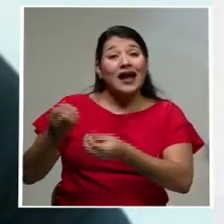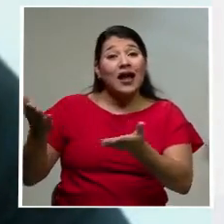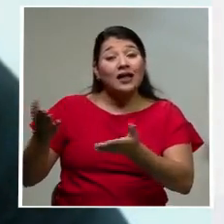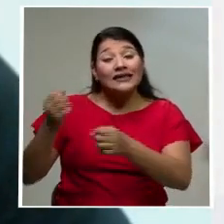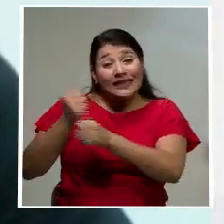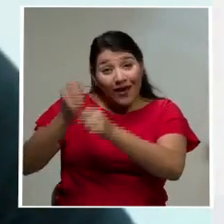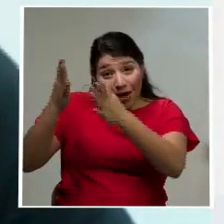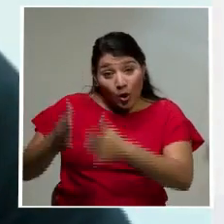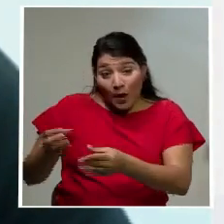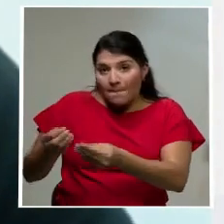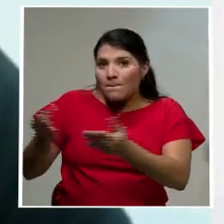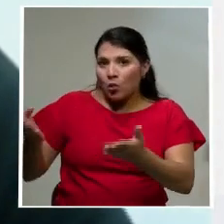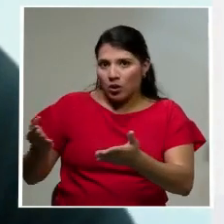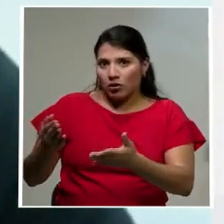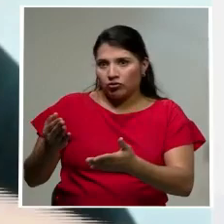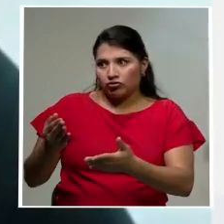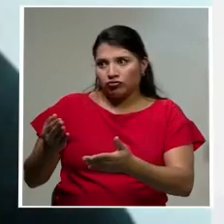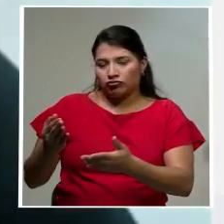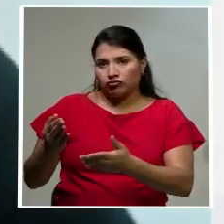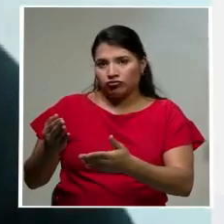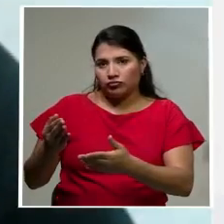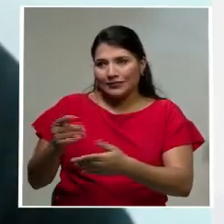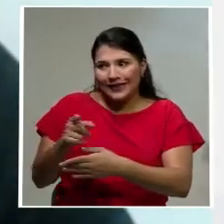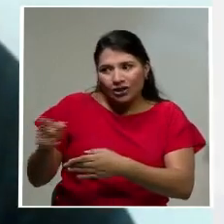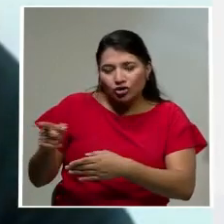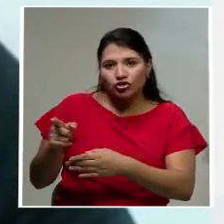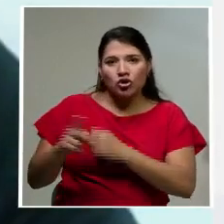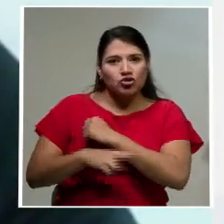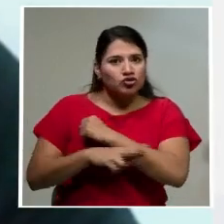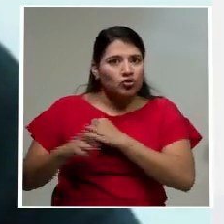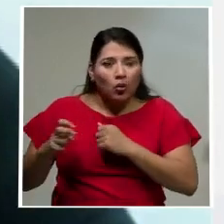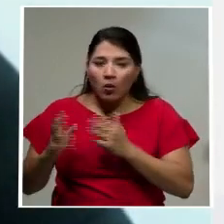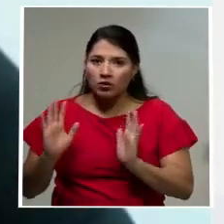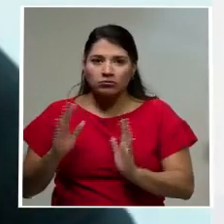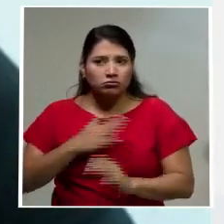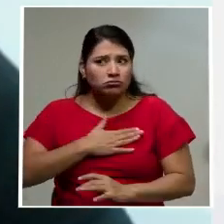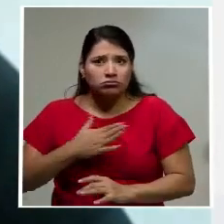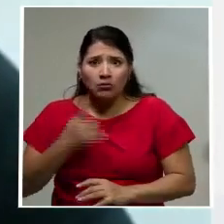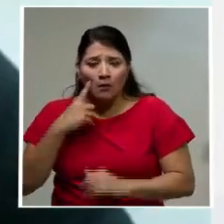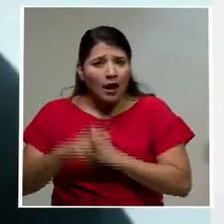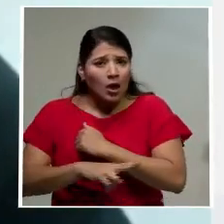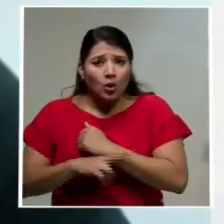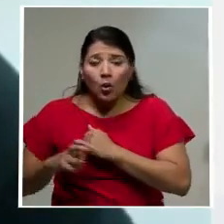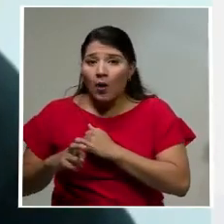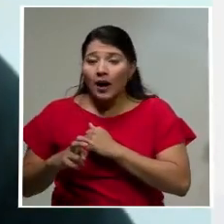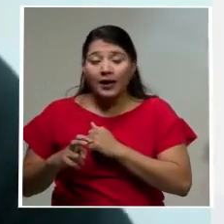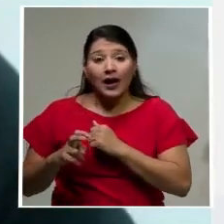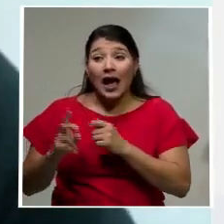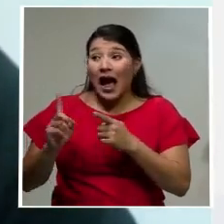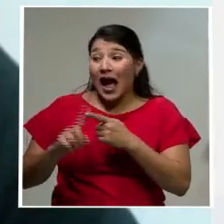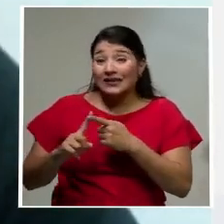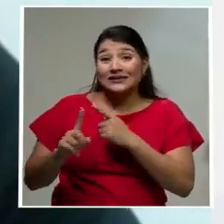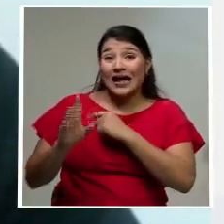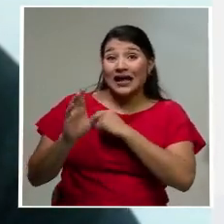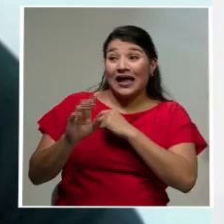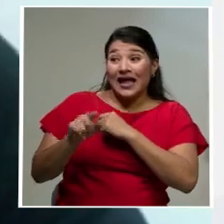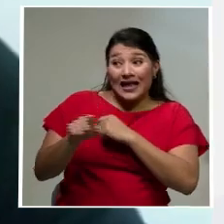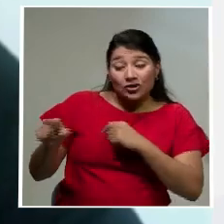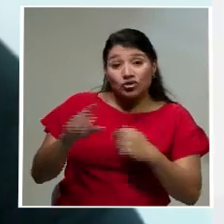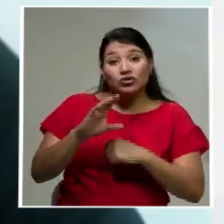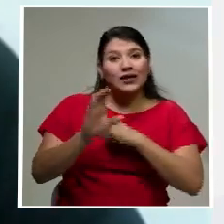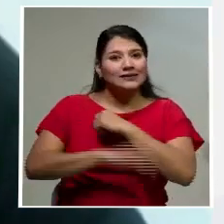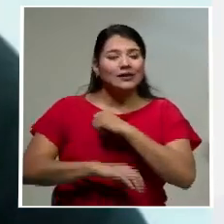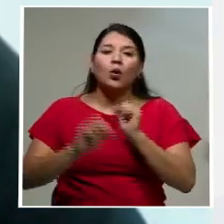esa manera, ciertamente aquí van a seguir ocurriendo. Y es que el problema de infraestructura a nivel país no es solo el